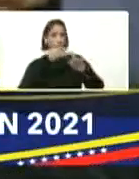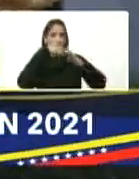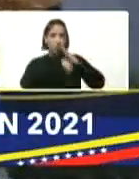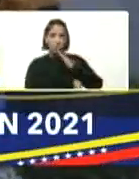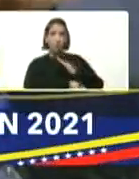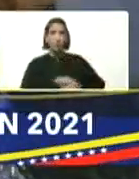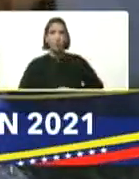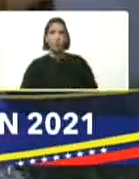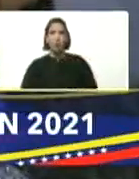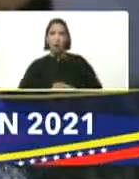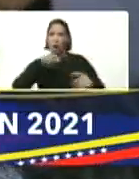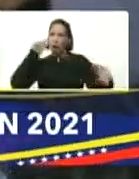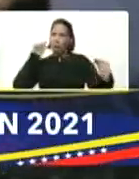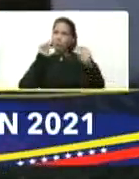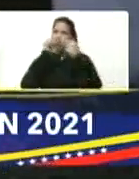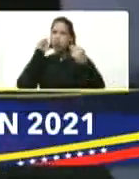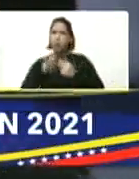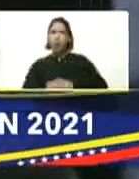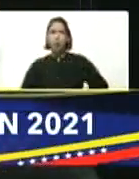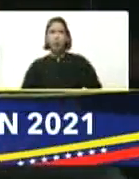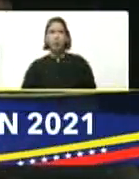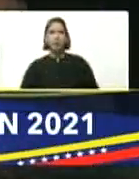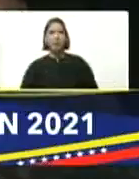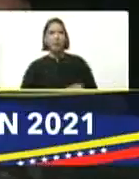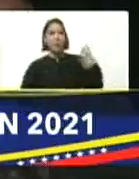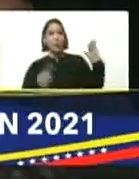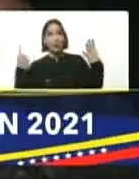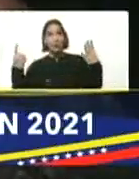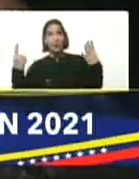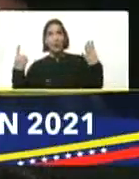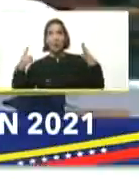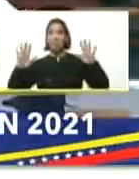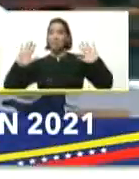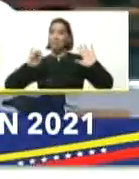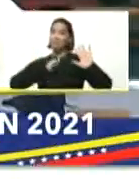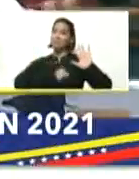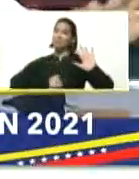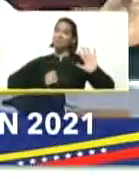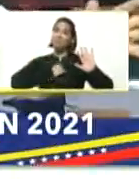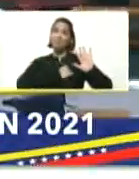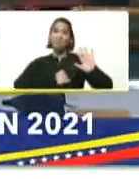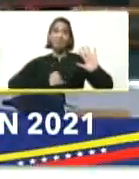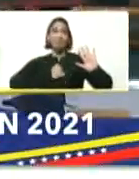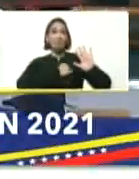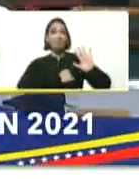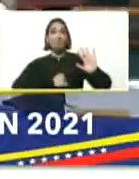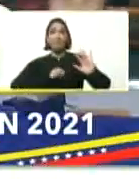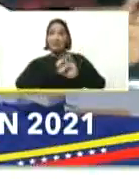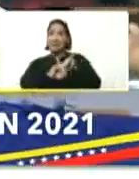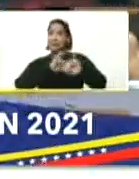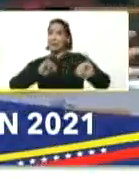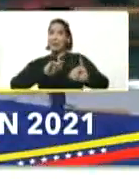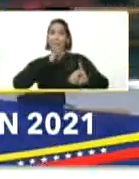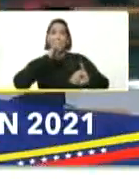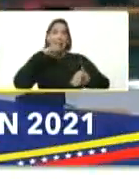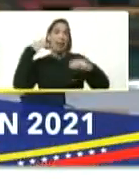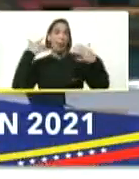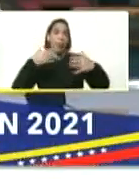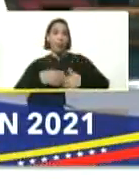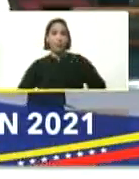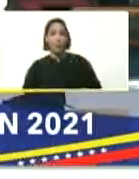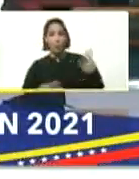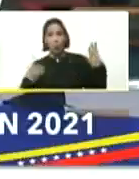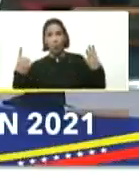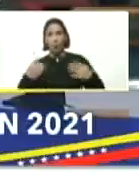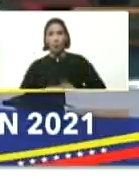profundidad. ¡Punto a favor! 4-1. No sé, esto va a terminar muy mal.